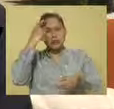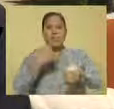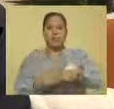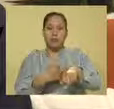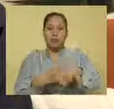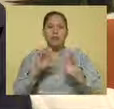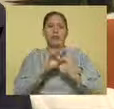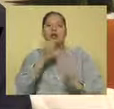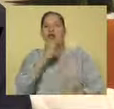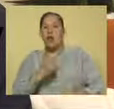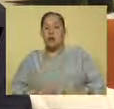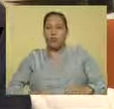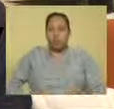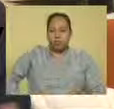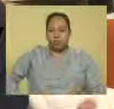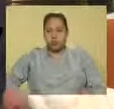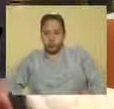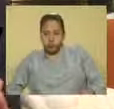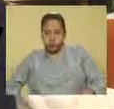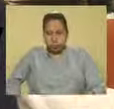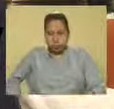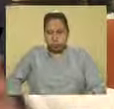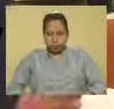con sobrepeso